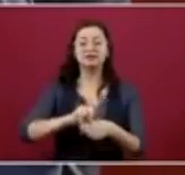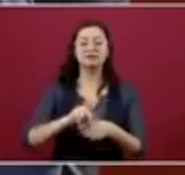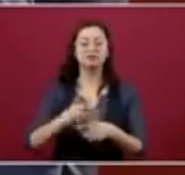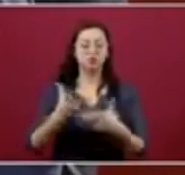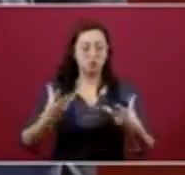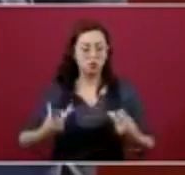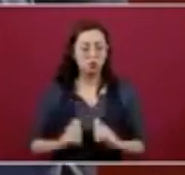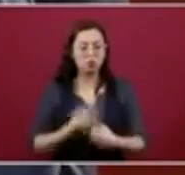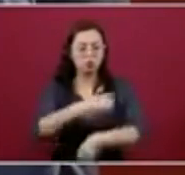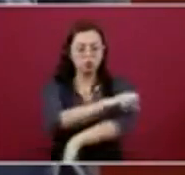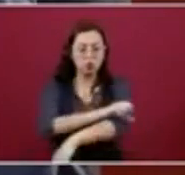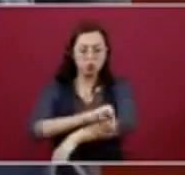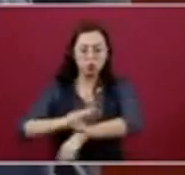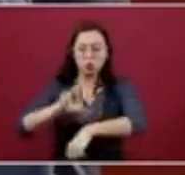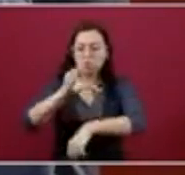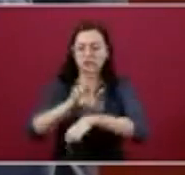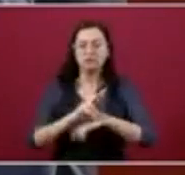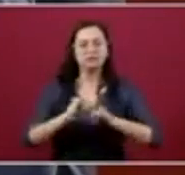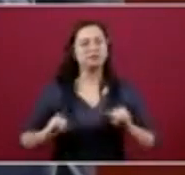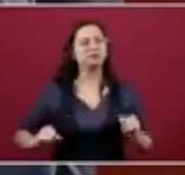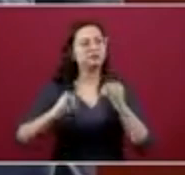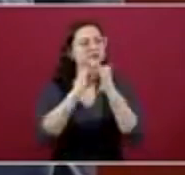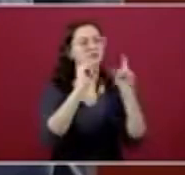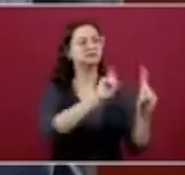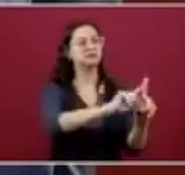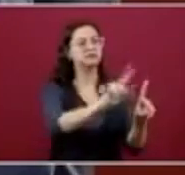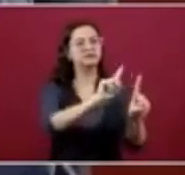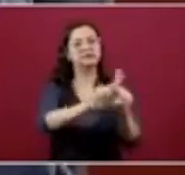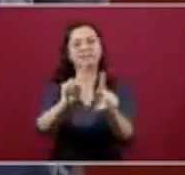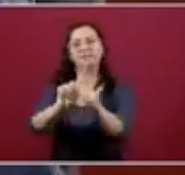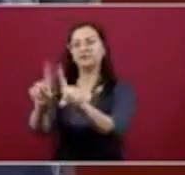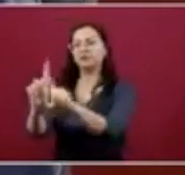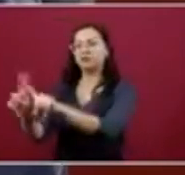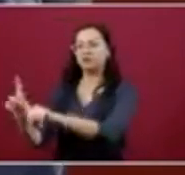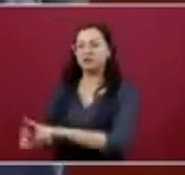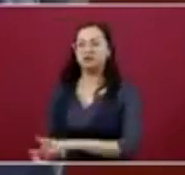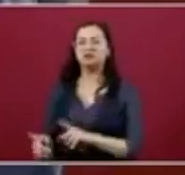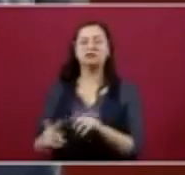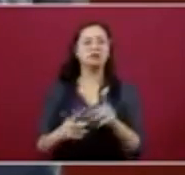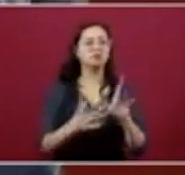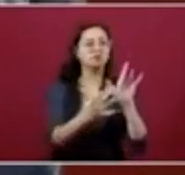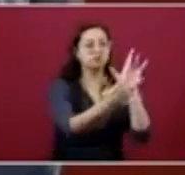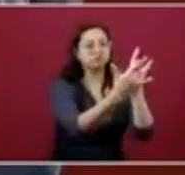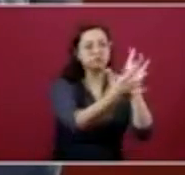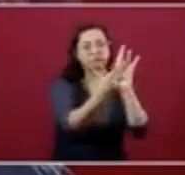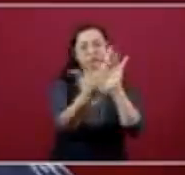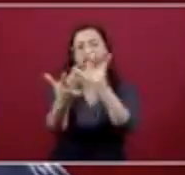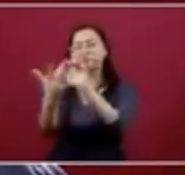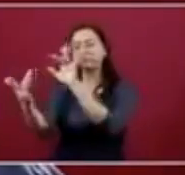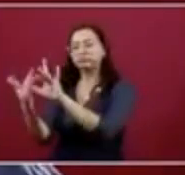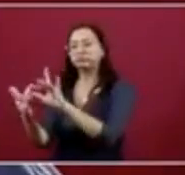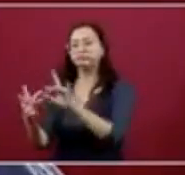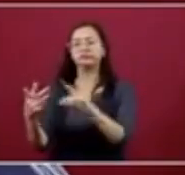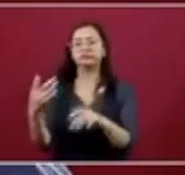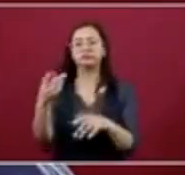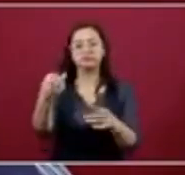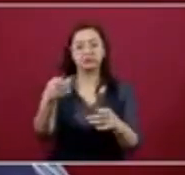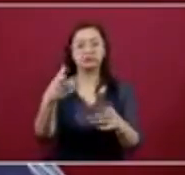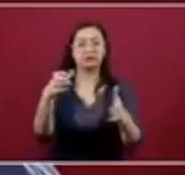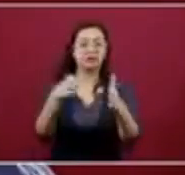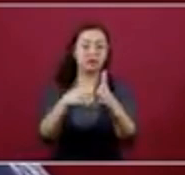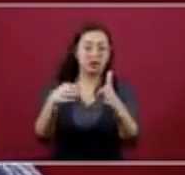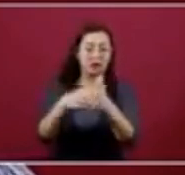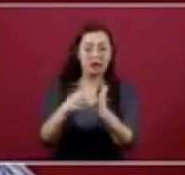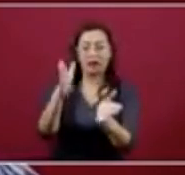coordinemos con todas las instituciones públicas para decirles cómo es que nos deben de